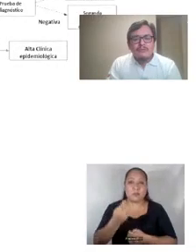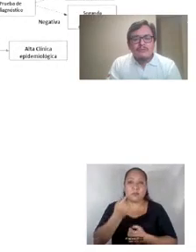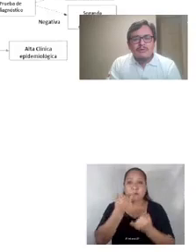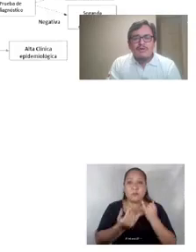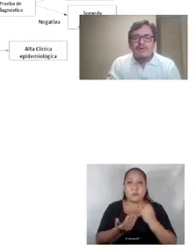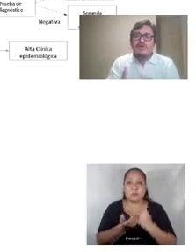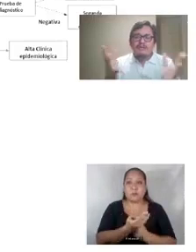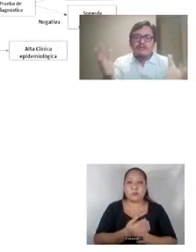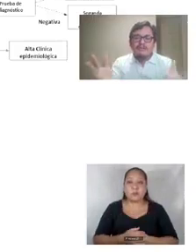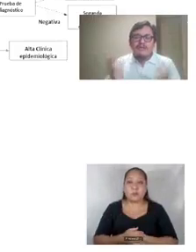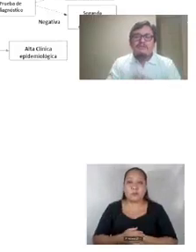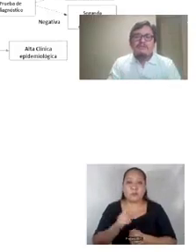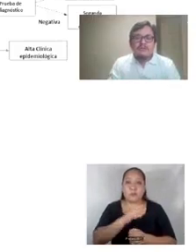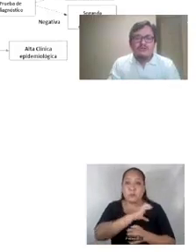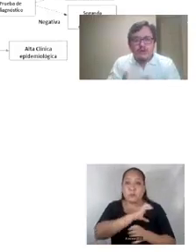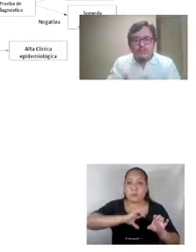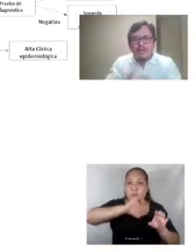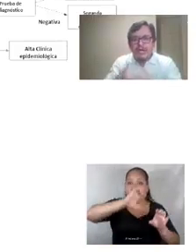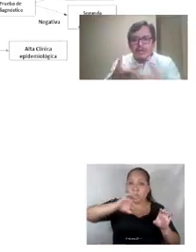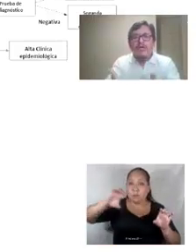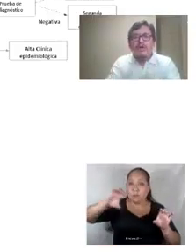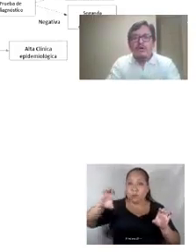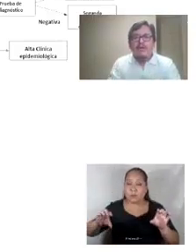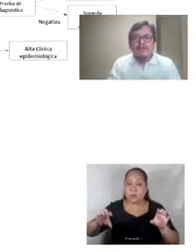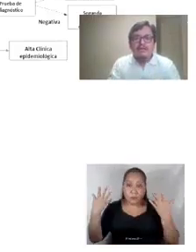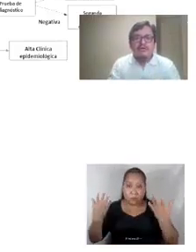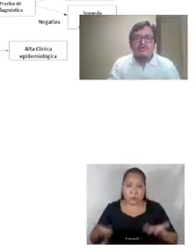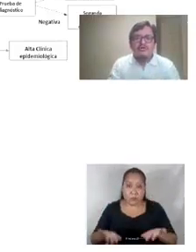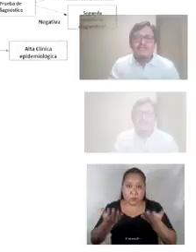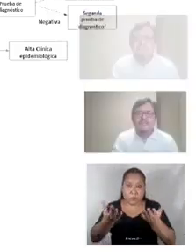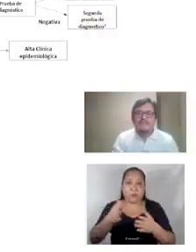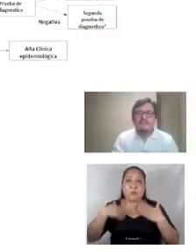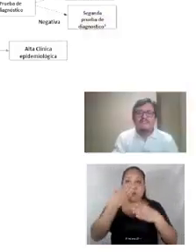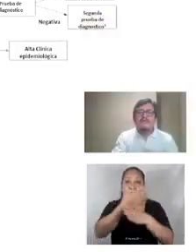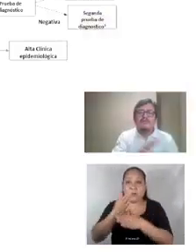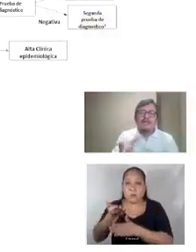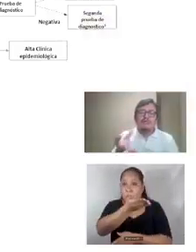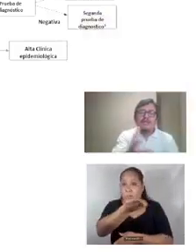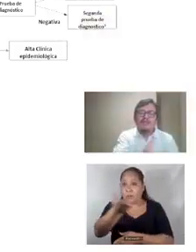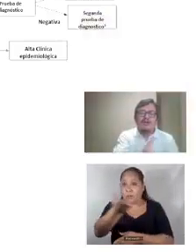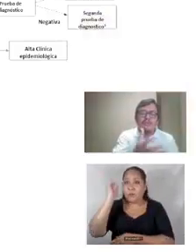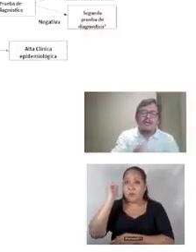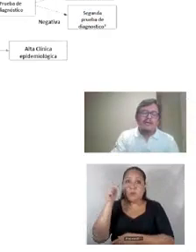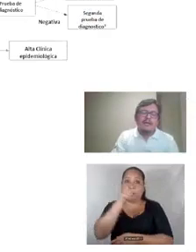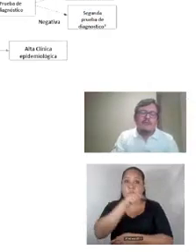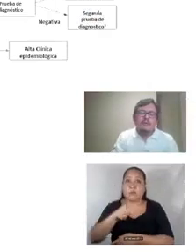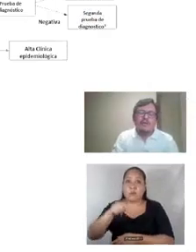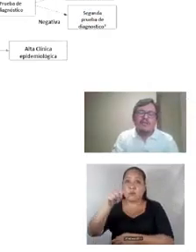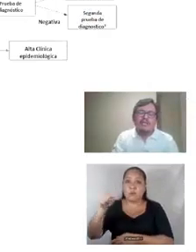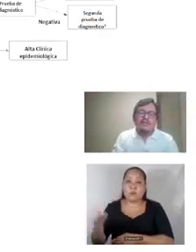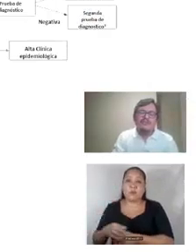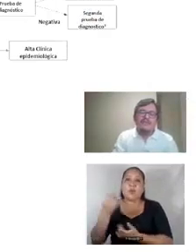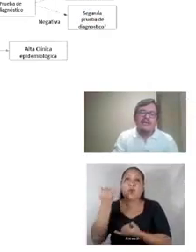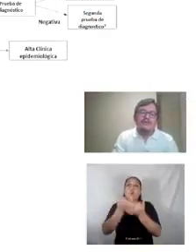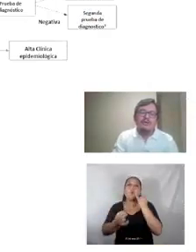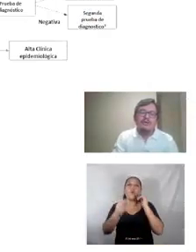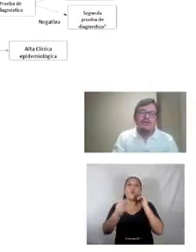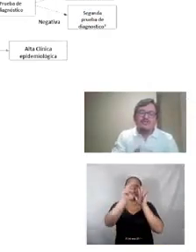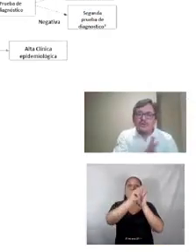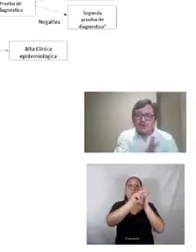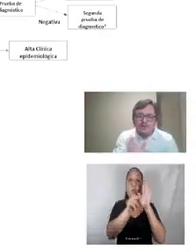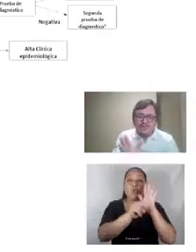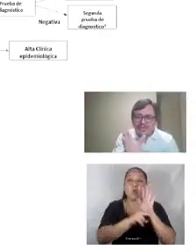Hay un fluxograma, ya se los dejo para que lo puedan compartir con los docentes. Es básicamente lo que la última norma ha aprobado en enero de este